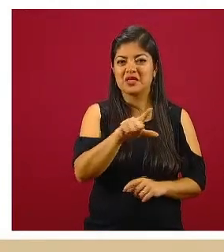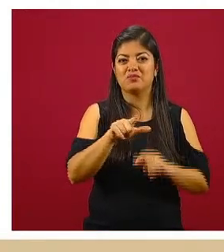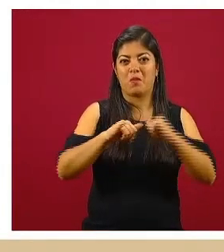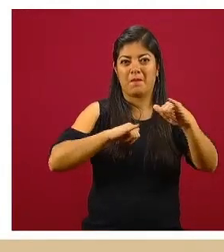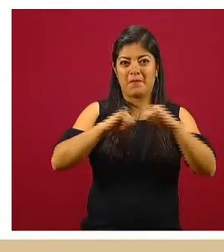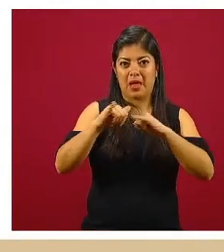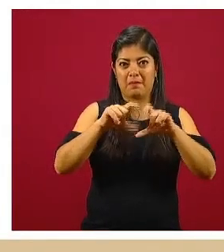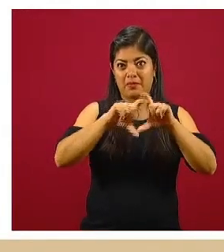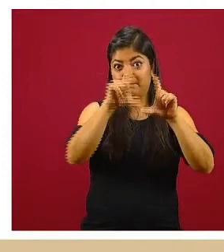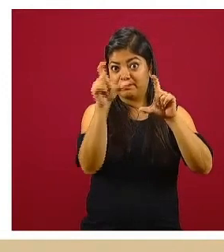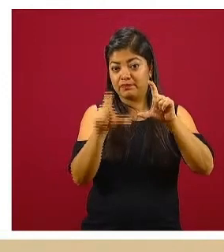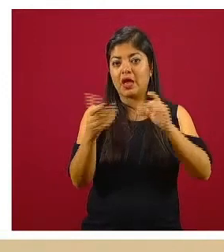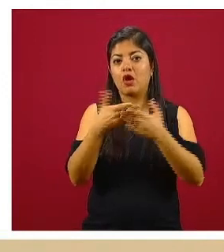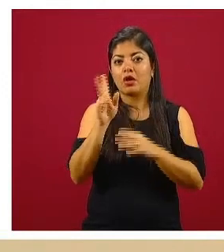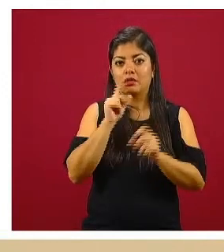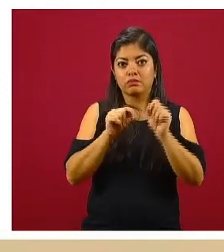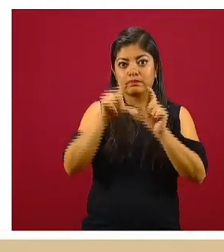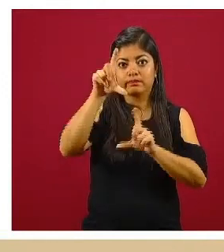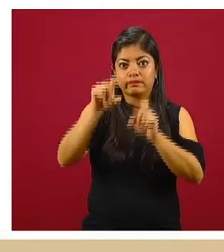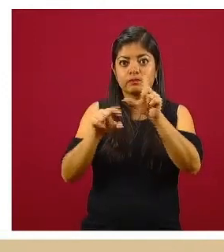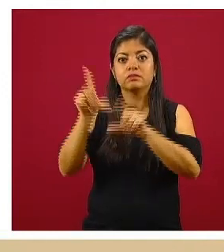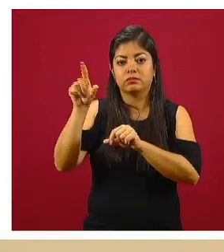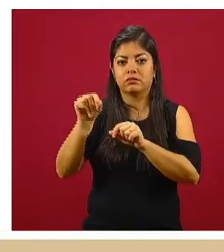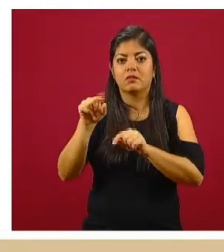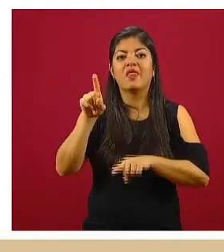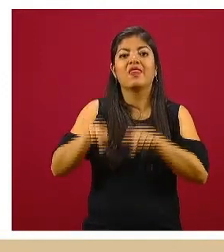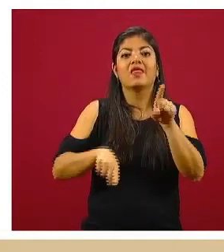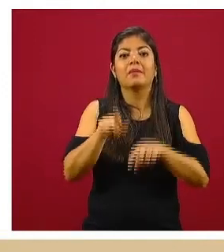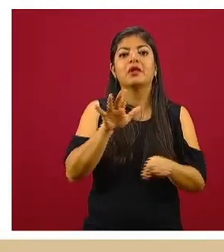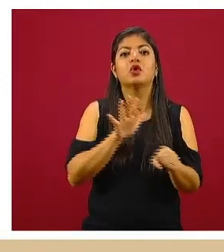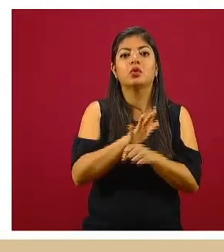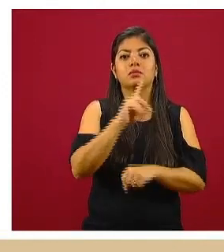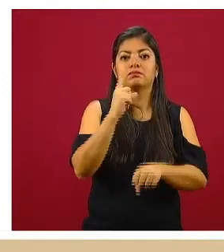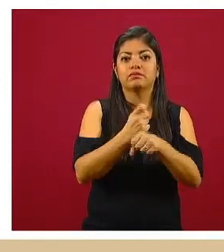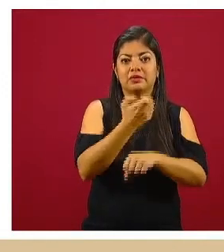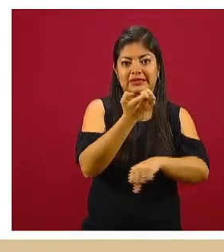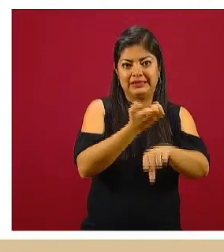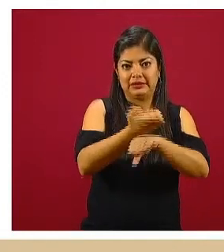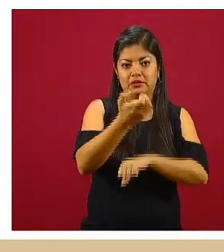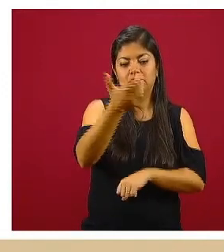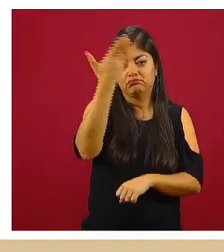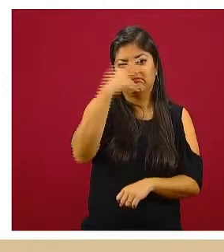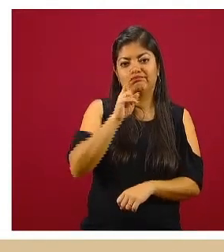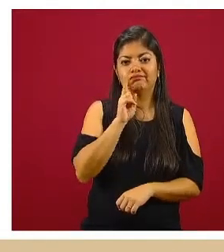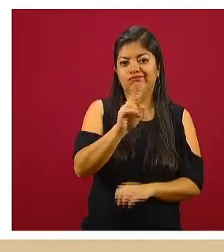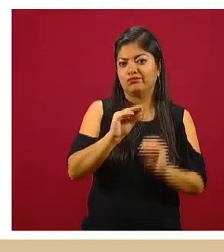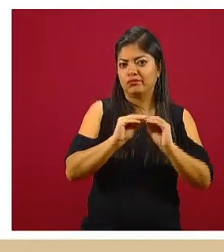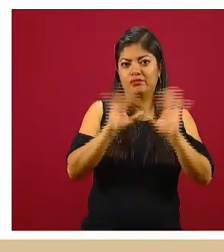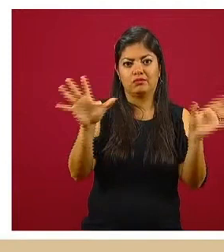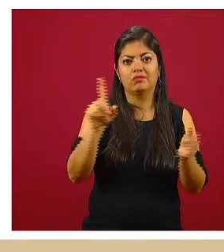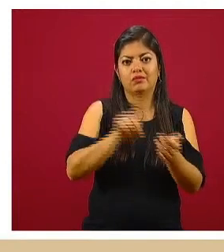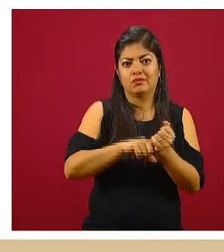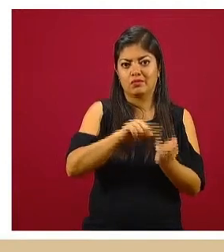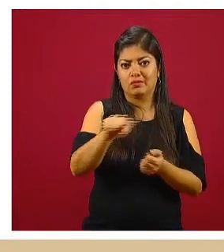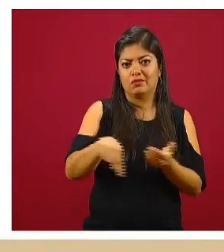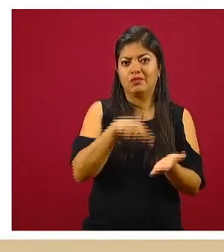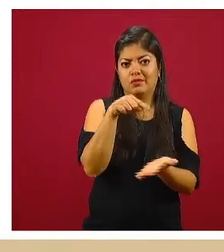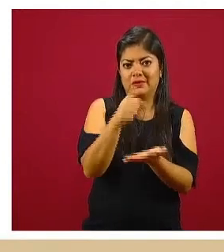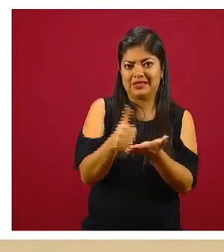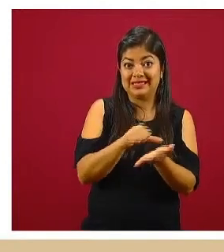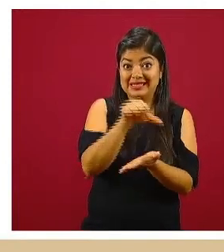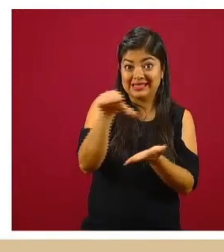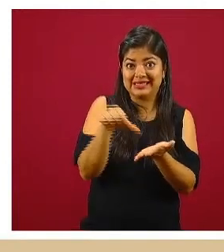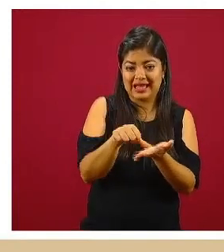es la distribución de acuerdo a distintas entidades federativas. Y podemos reconocer que la zona metropolitana del Valle de